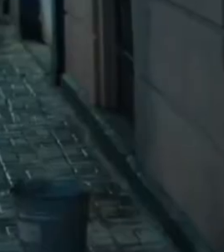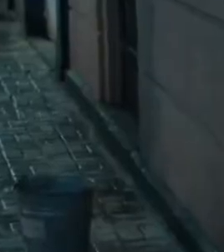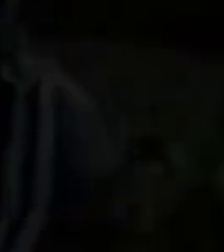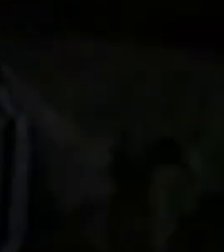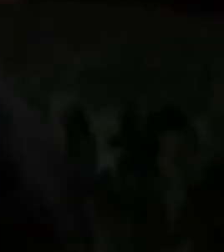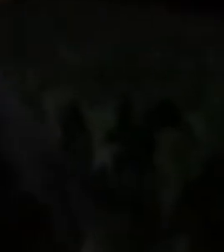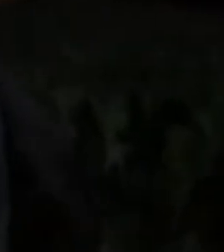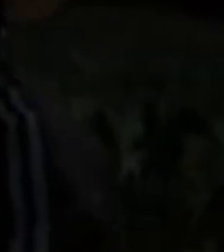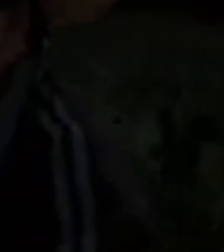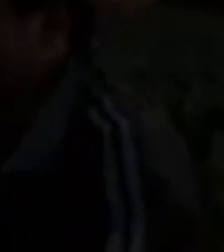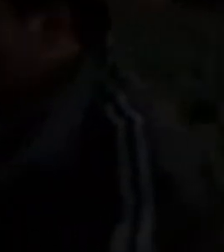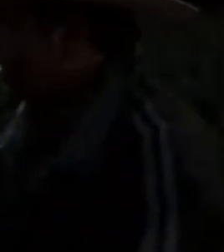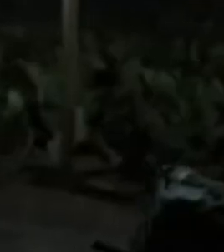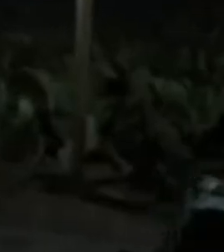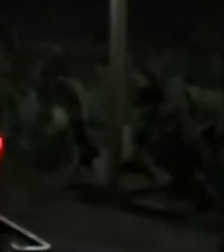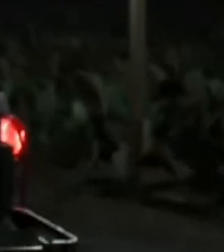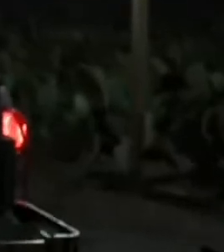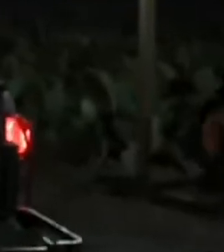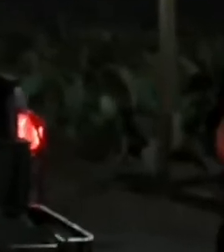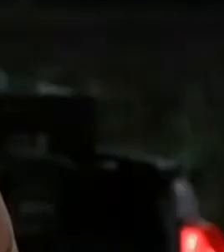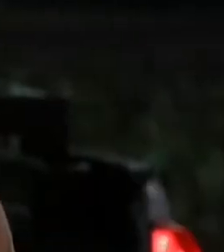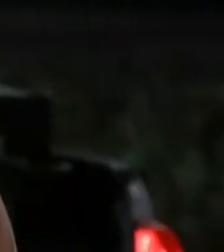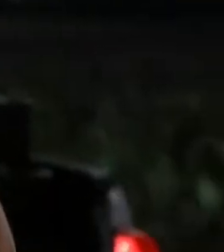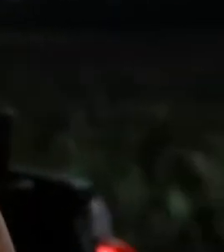se levanta todo el país.